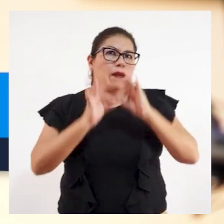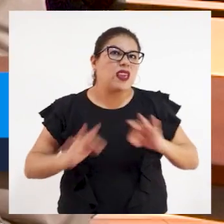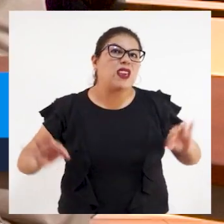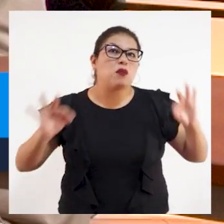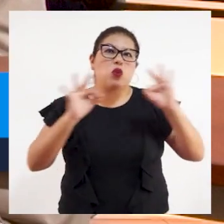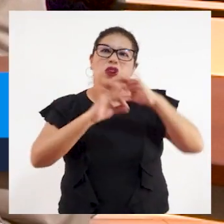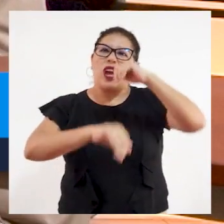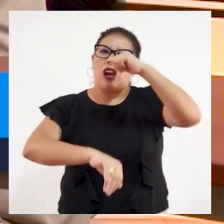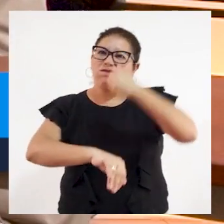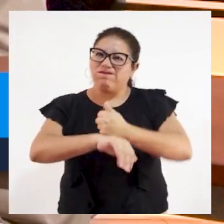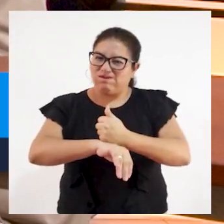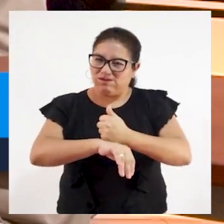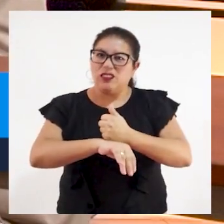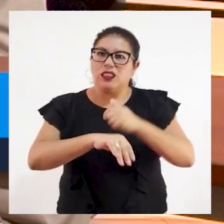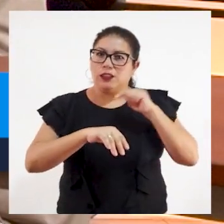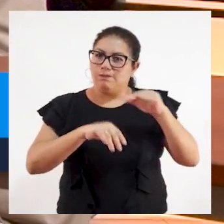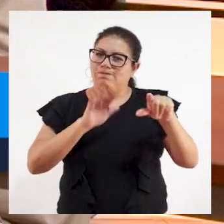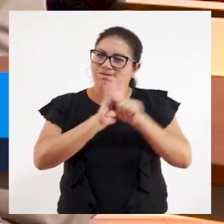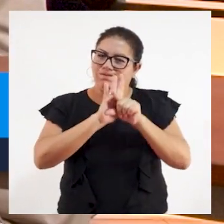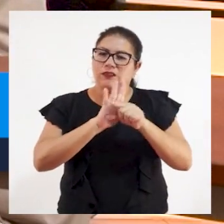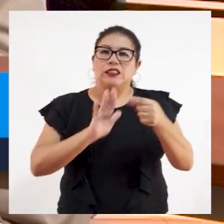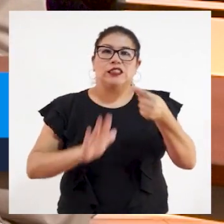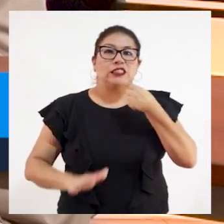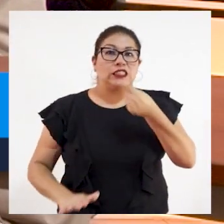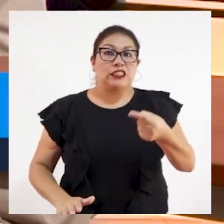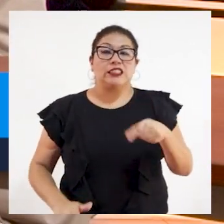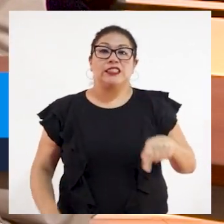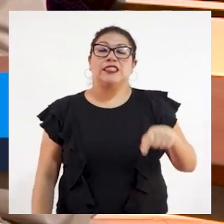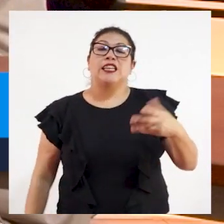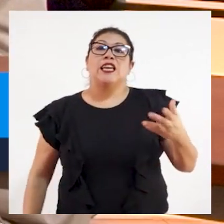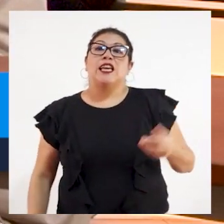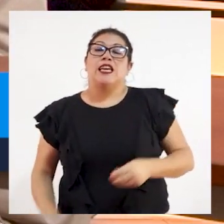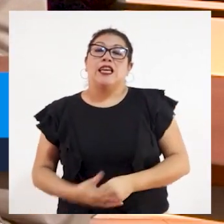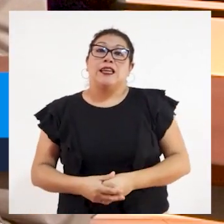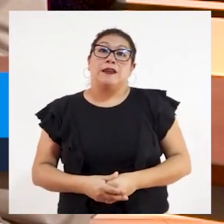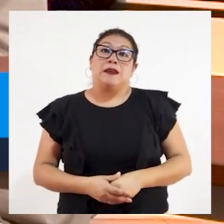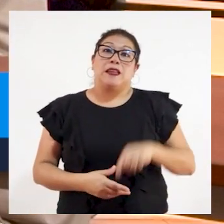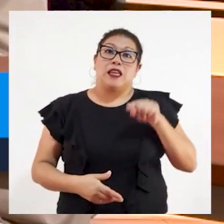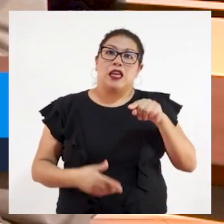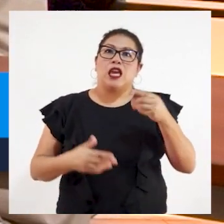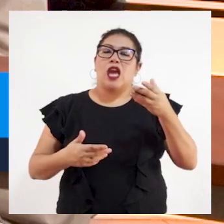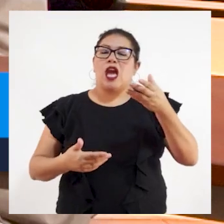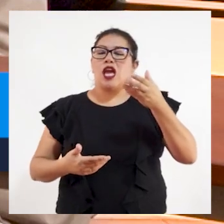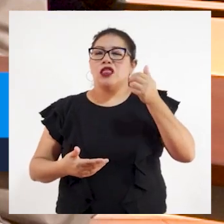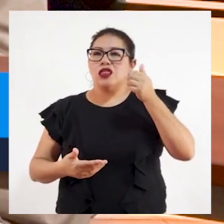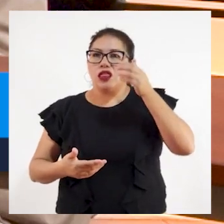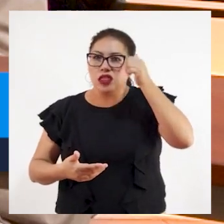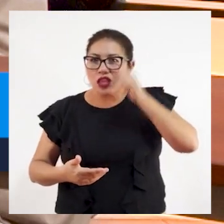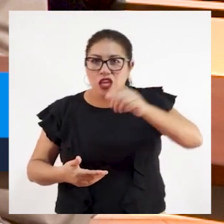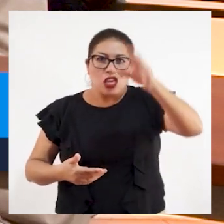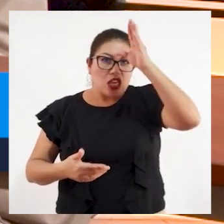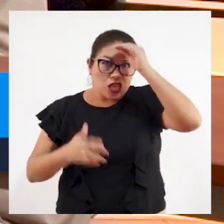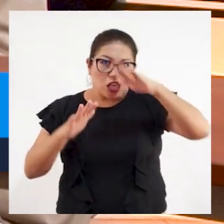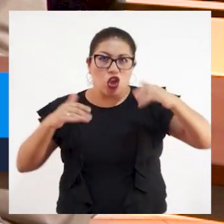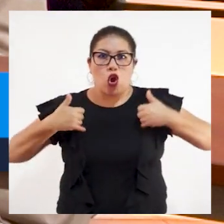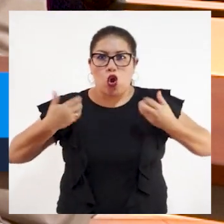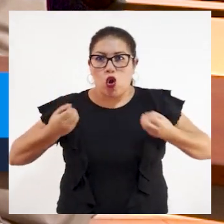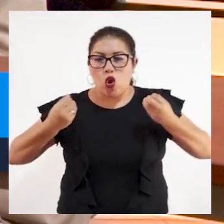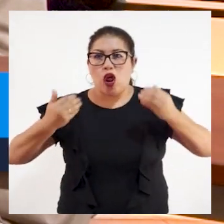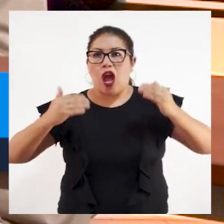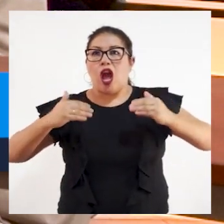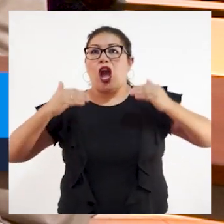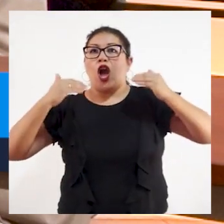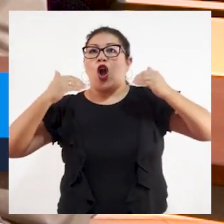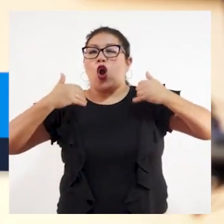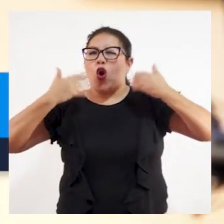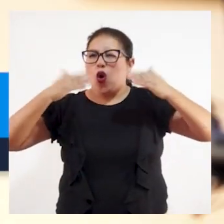fundamental porque los alimentos permiten al ser humano, niño, niña, adolescente, joven, adulto,